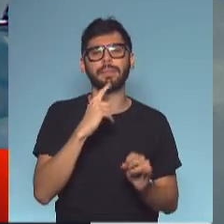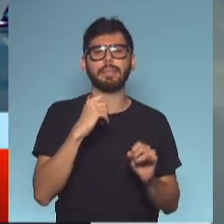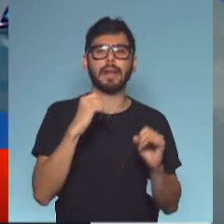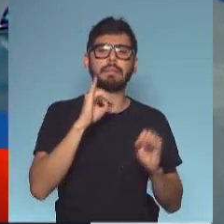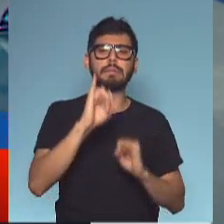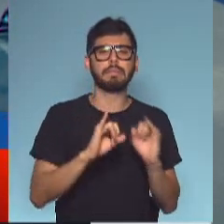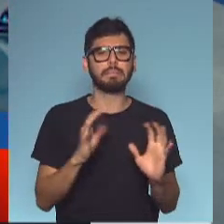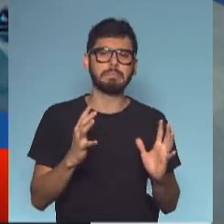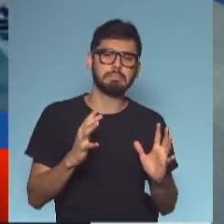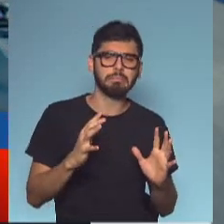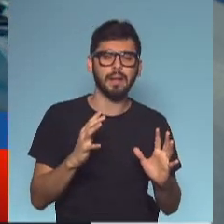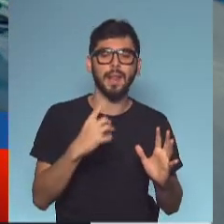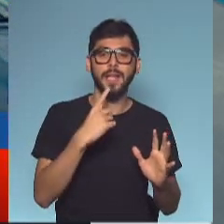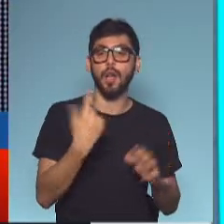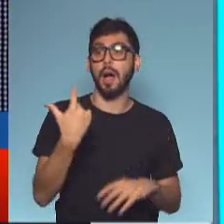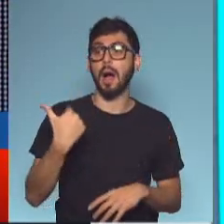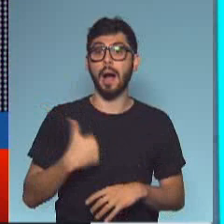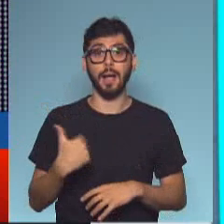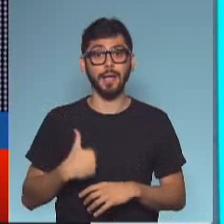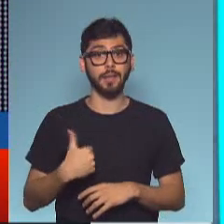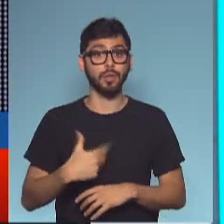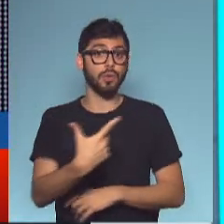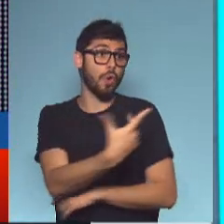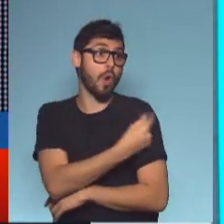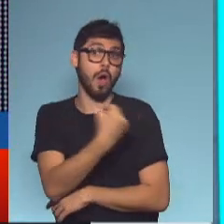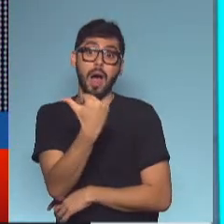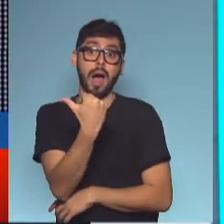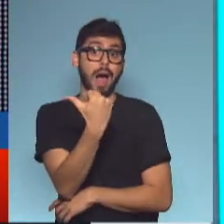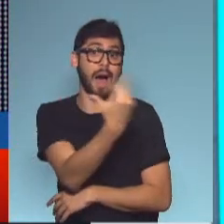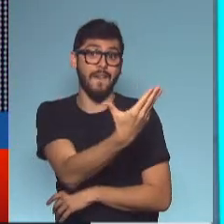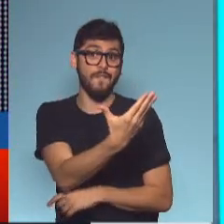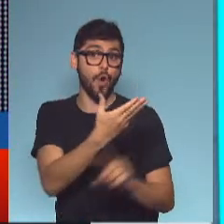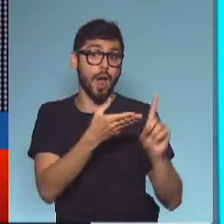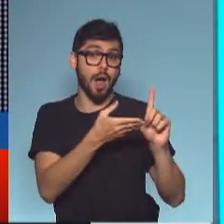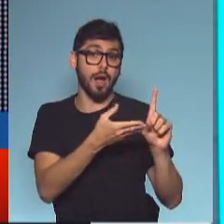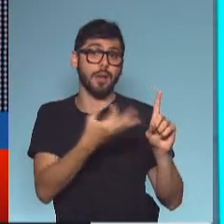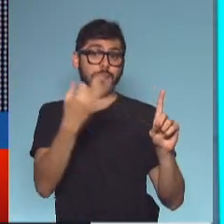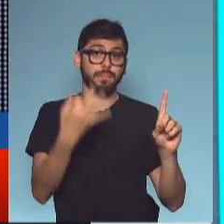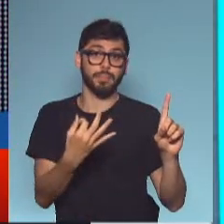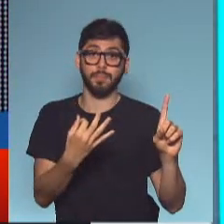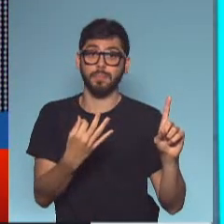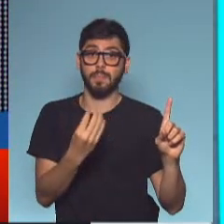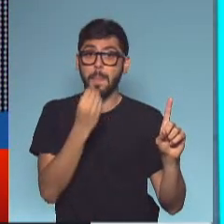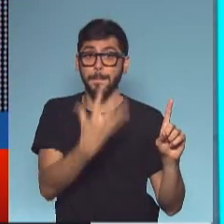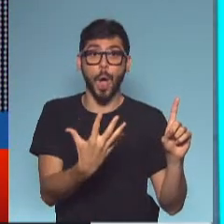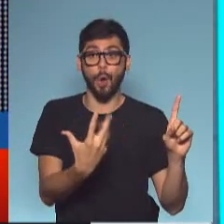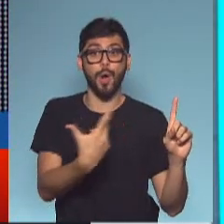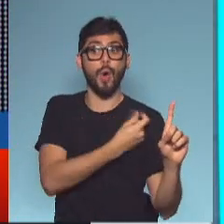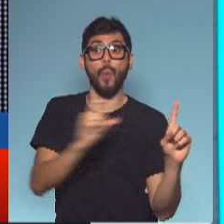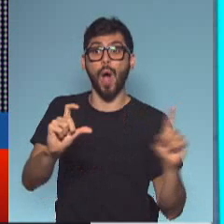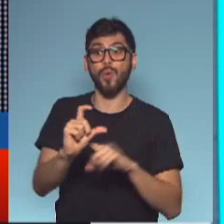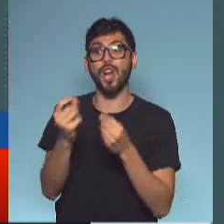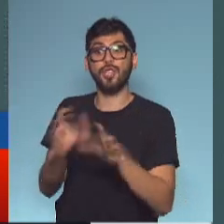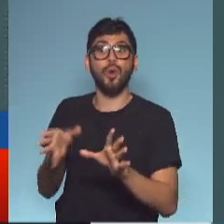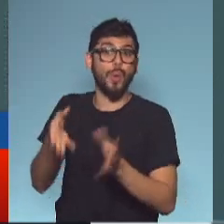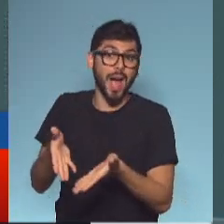sería cuando un argentino se vacuna afuera del país, en realidad es mejor porque queda una vacuna disponible. Yo un